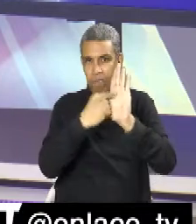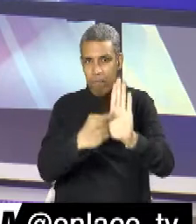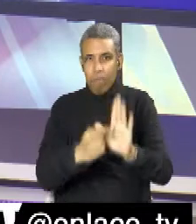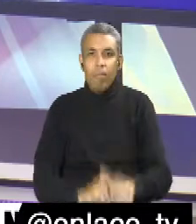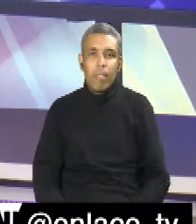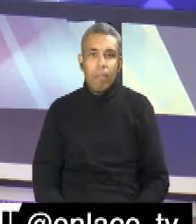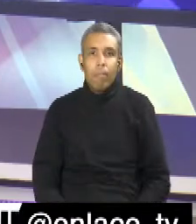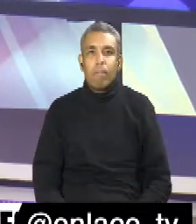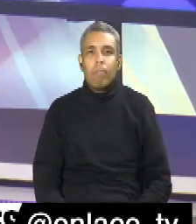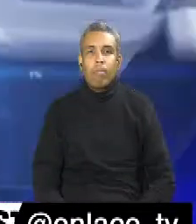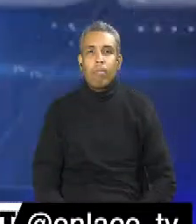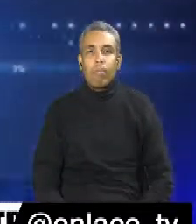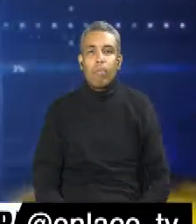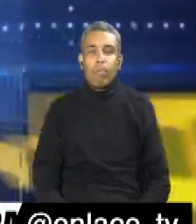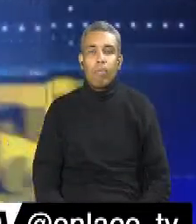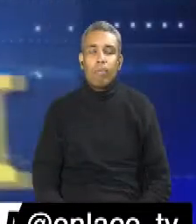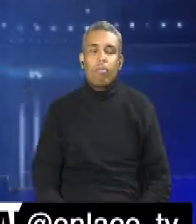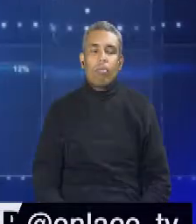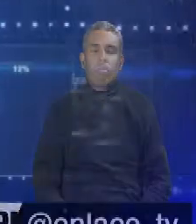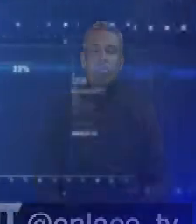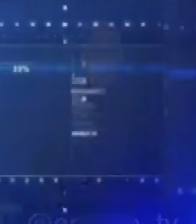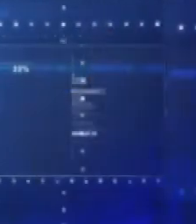región.